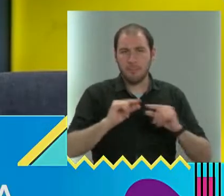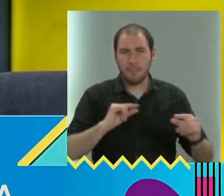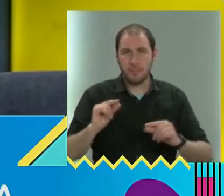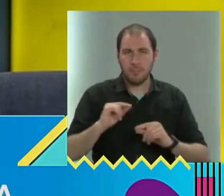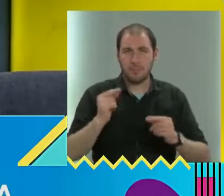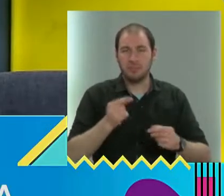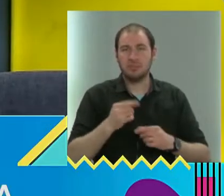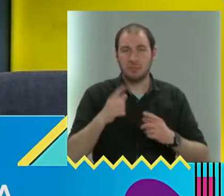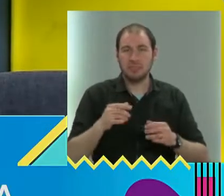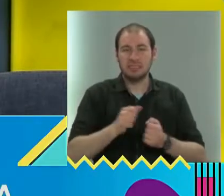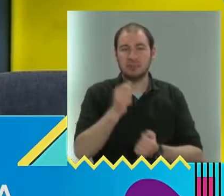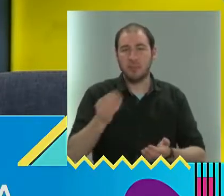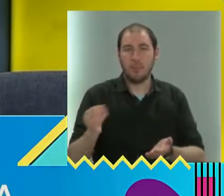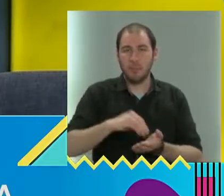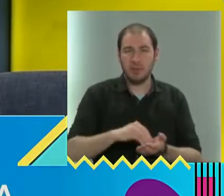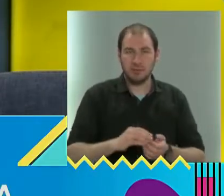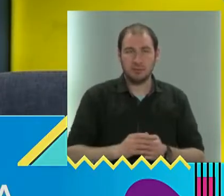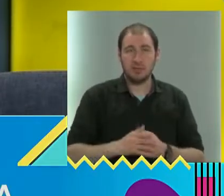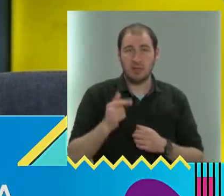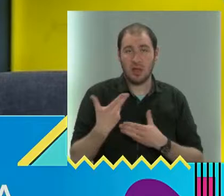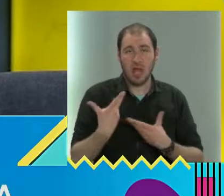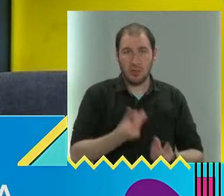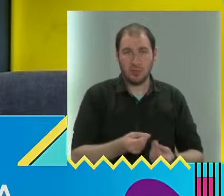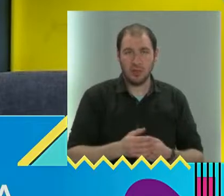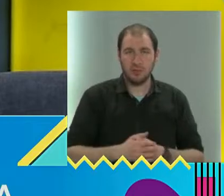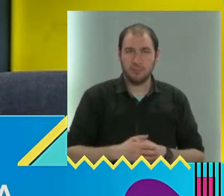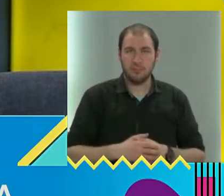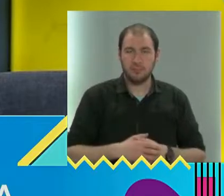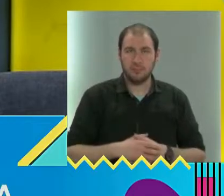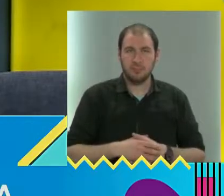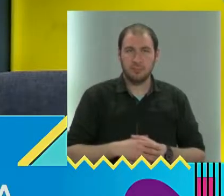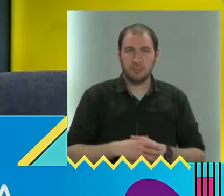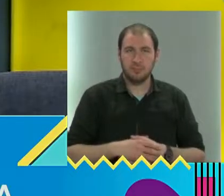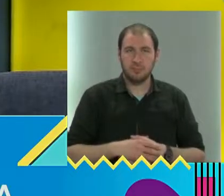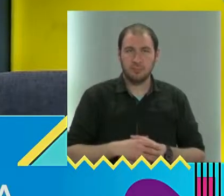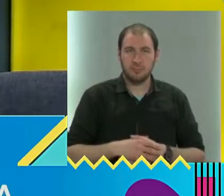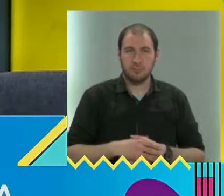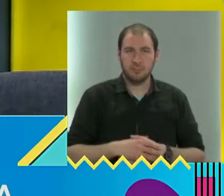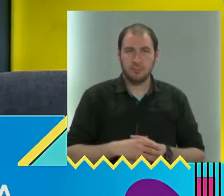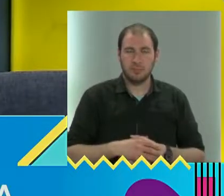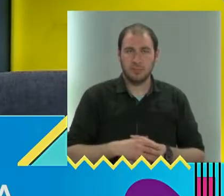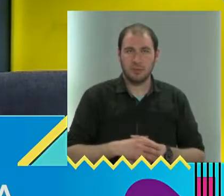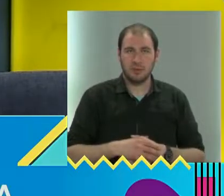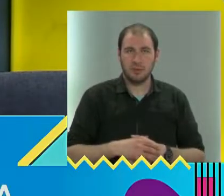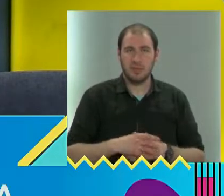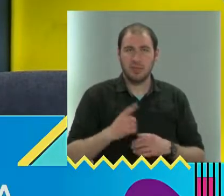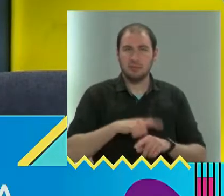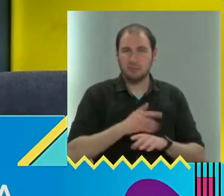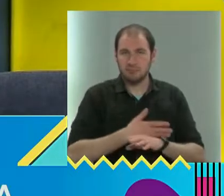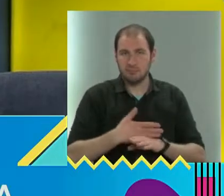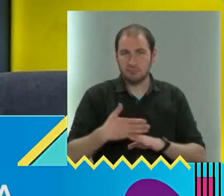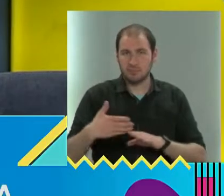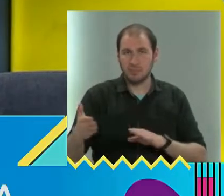de complemento al título. Que esto hace también un poco que todo este trayecto